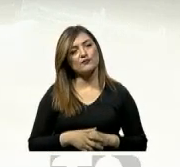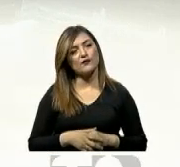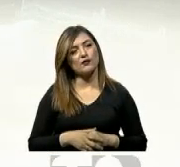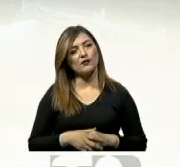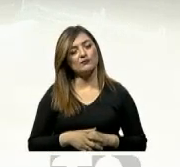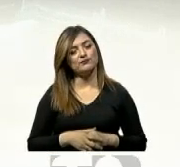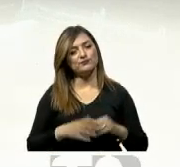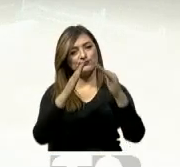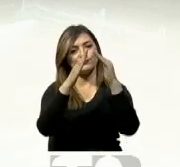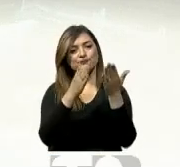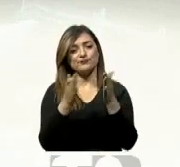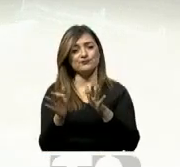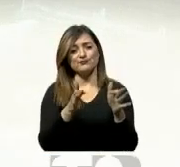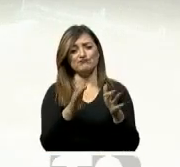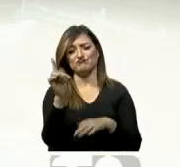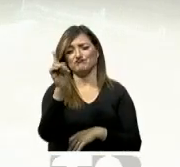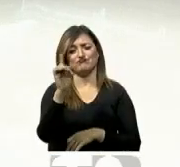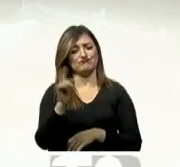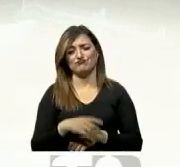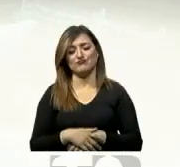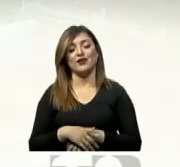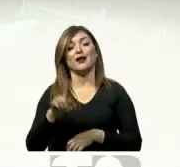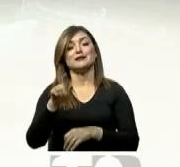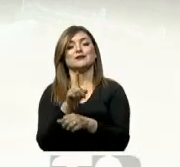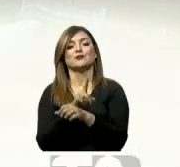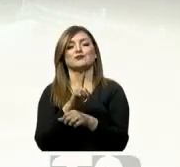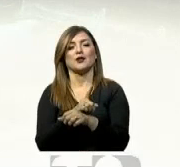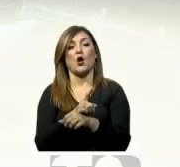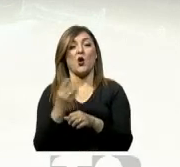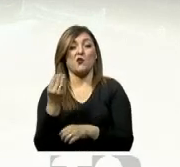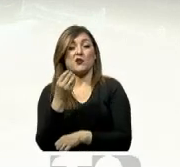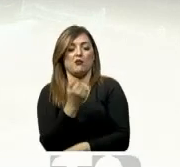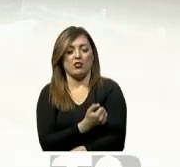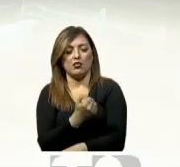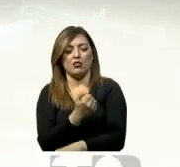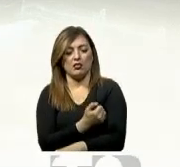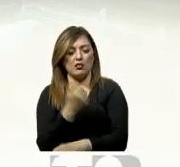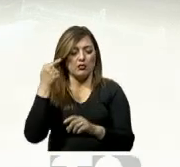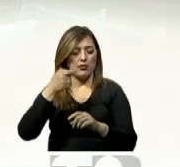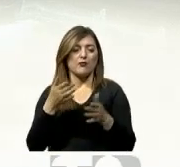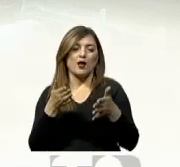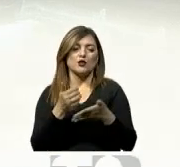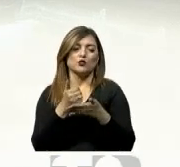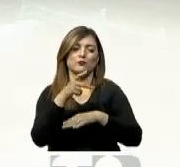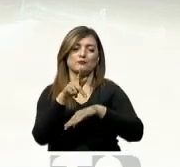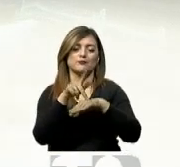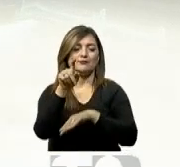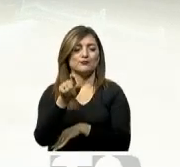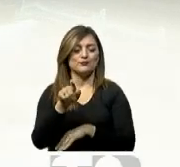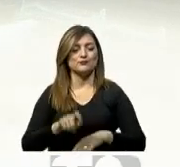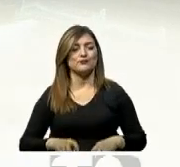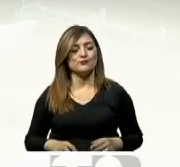que en casa se pueden tratar estos temas cuando ya se ha avanzado, cuando ya los jóvenes están consumiendo, pero es necesario tener ayuda profesional para